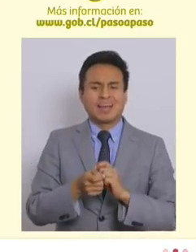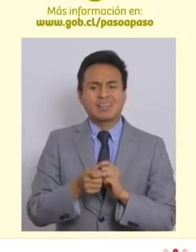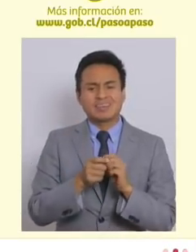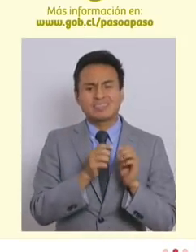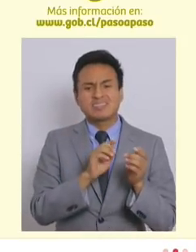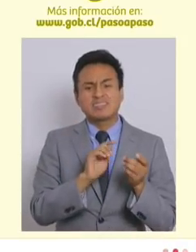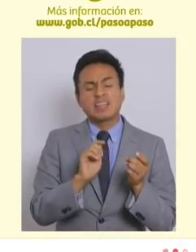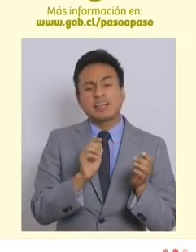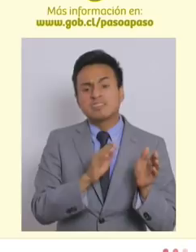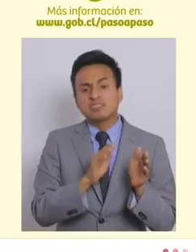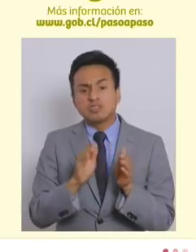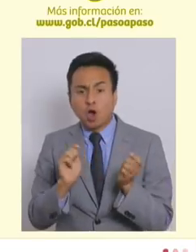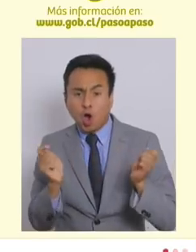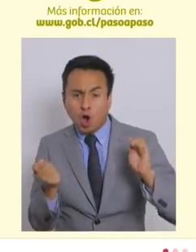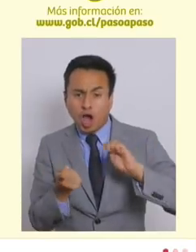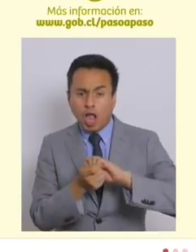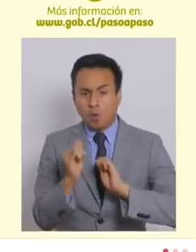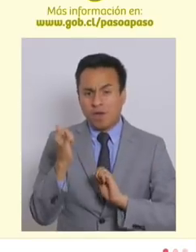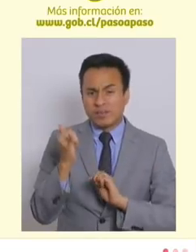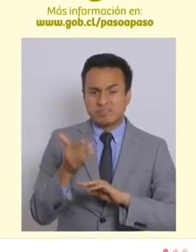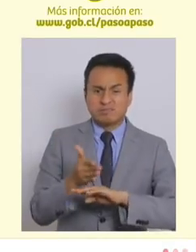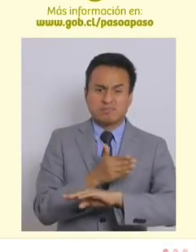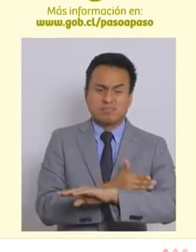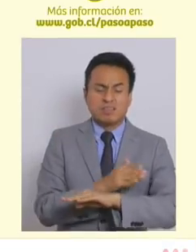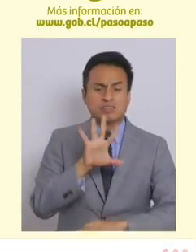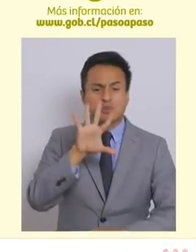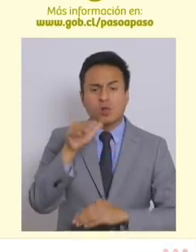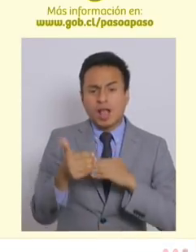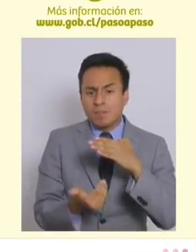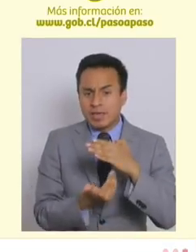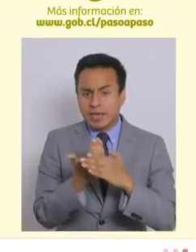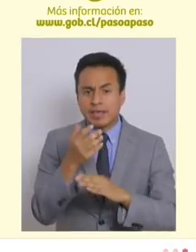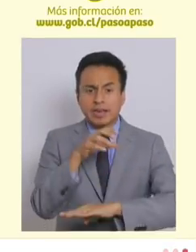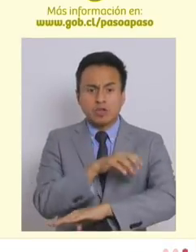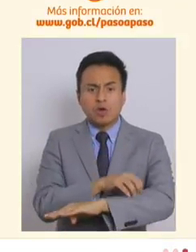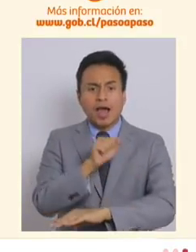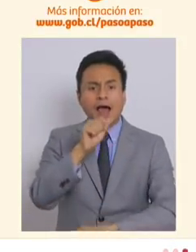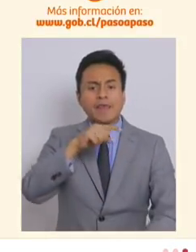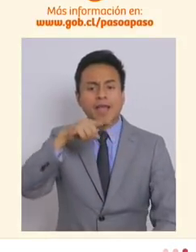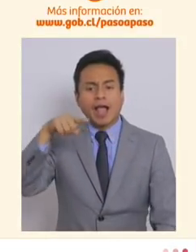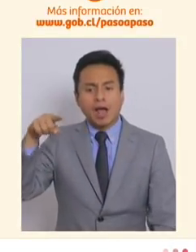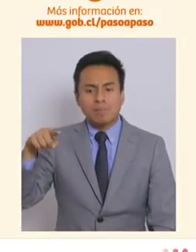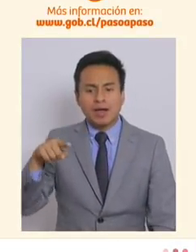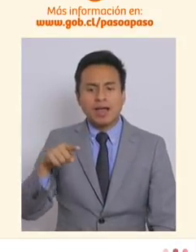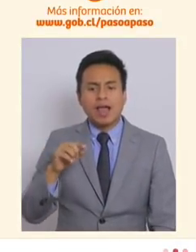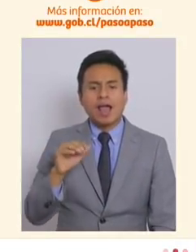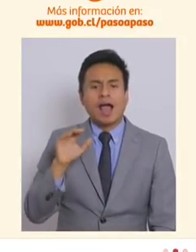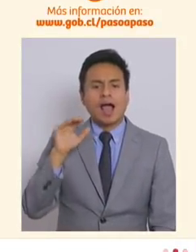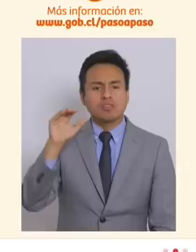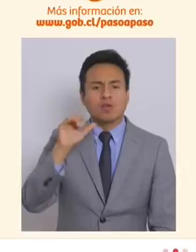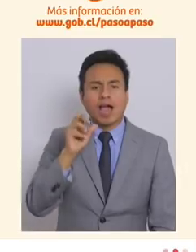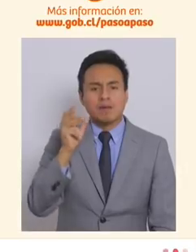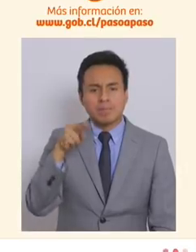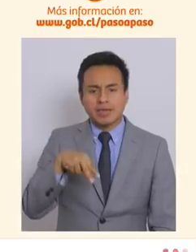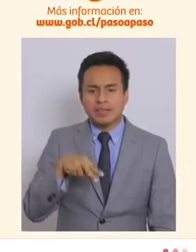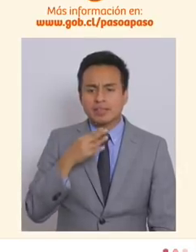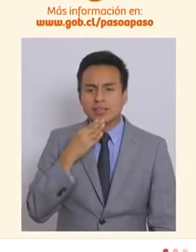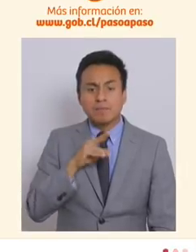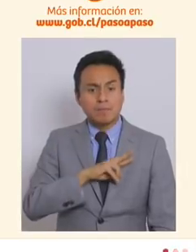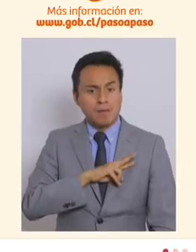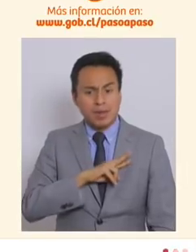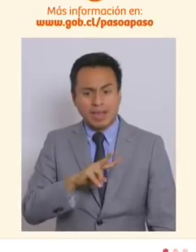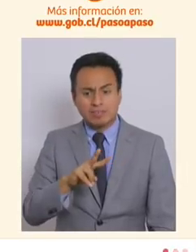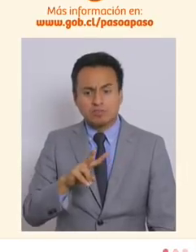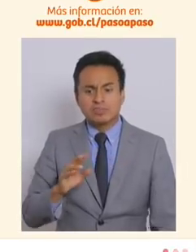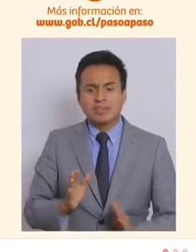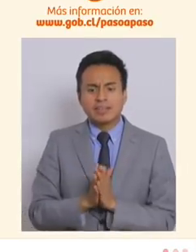a partir del día jueves a las 5 de la mañana en la región de atacama alto del carmen en la región de valparaíso